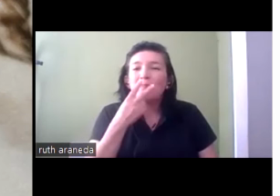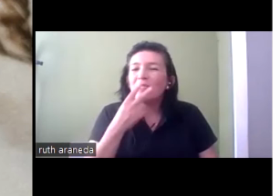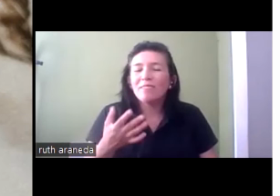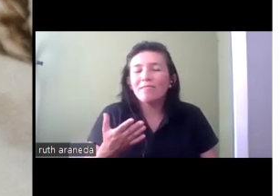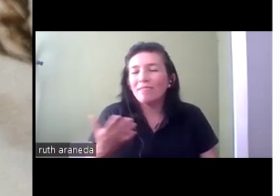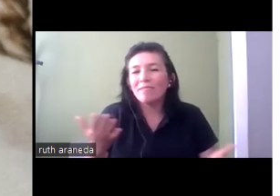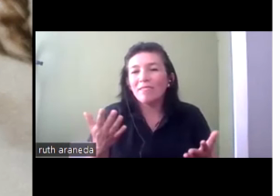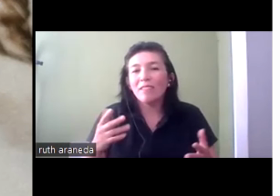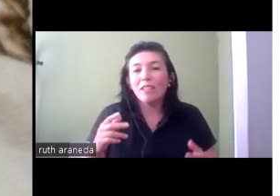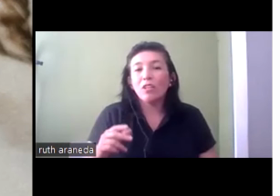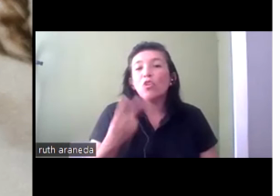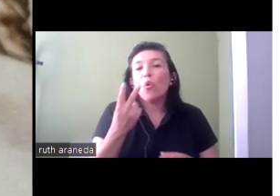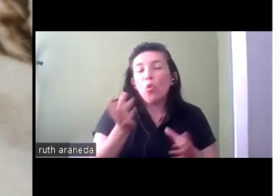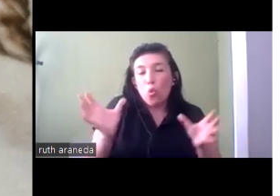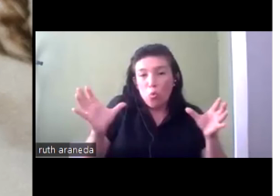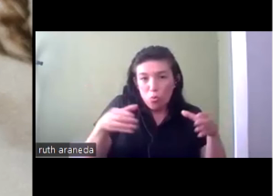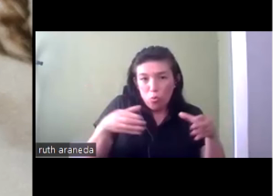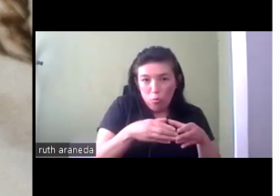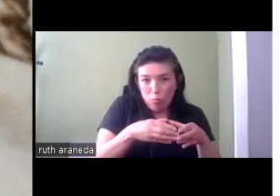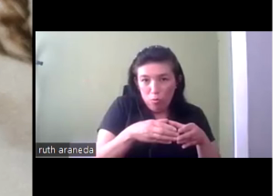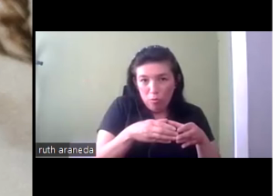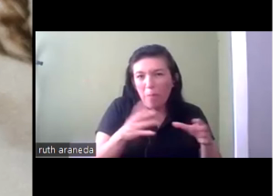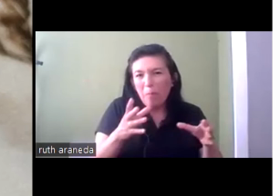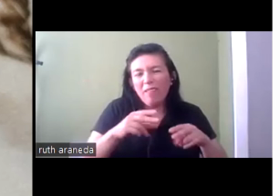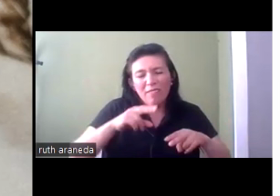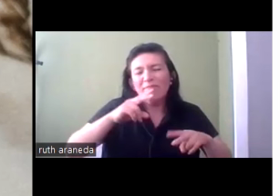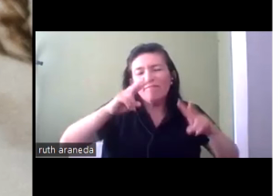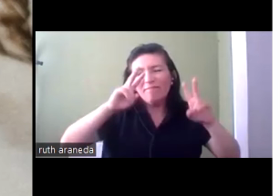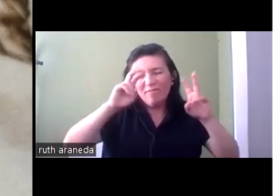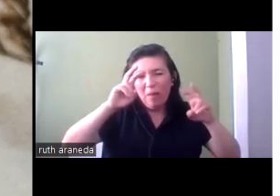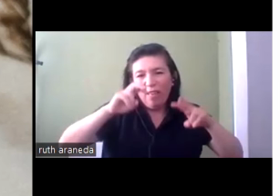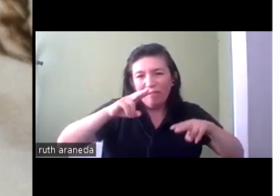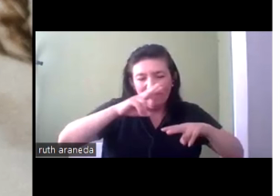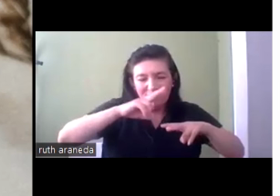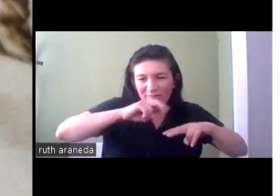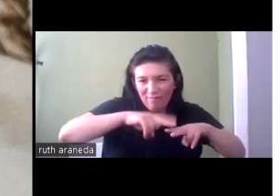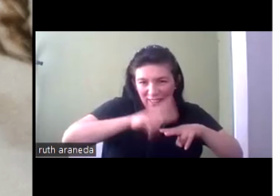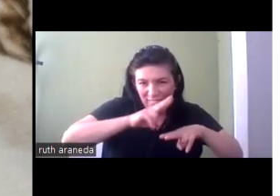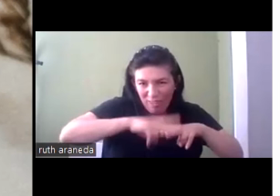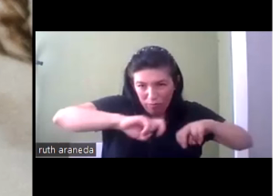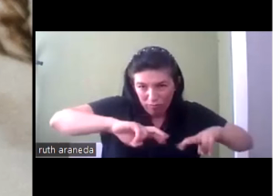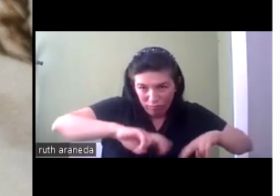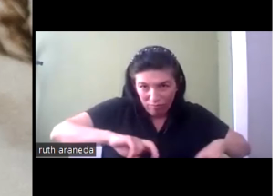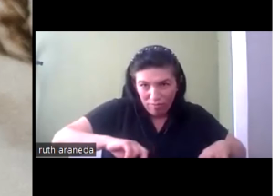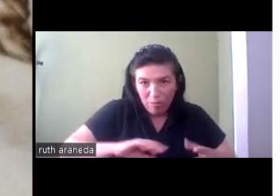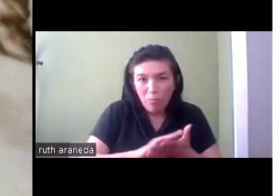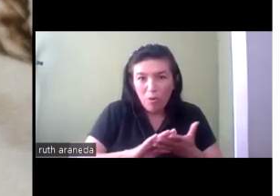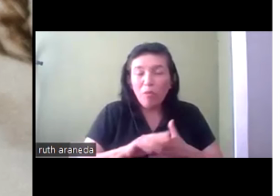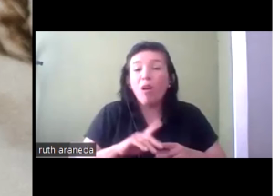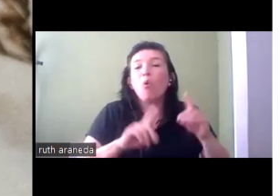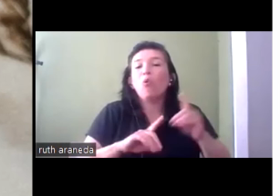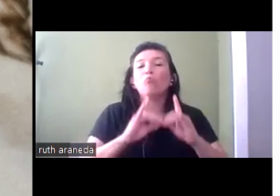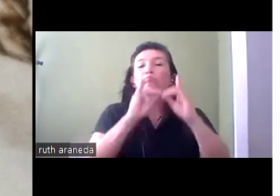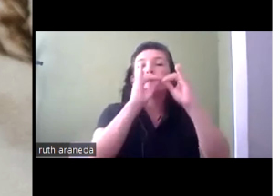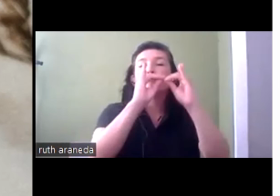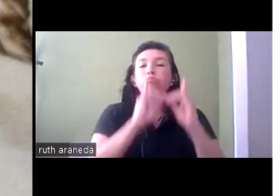una segunda clasificación ya más en términos arqueológicos, ¿ya? Basado principalmente en los patrones funerarios y los